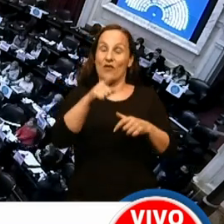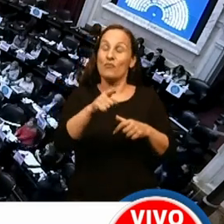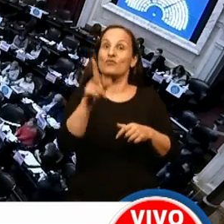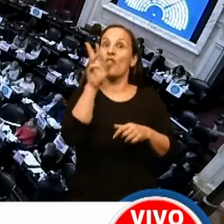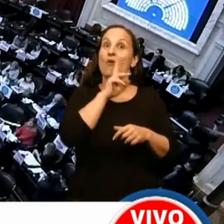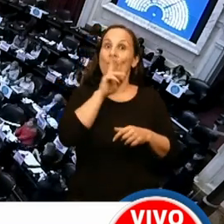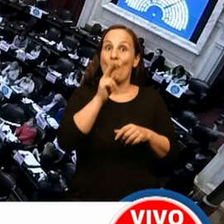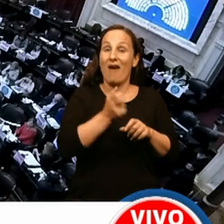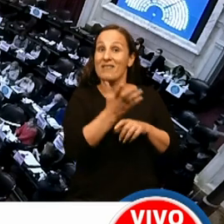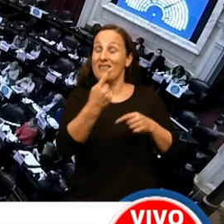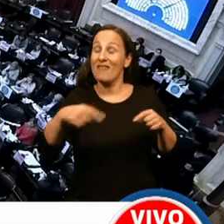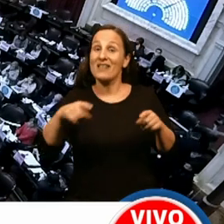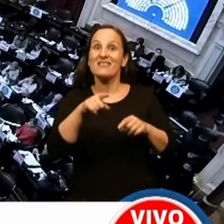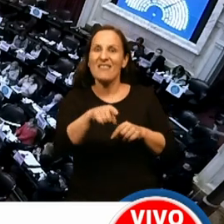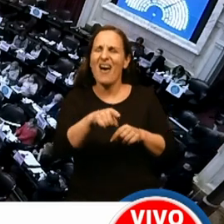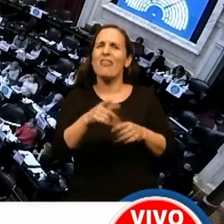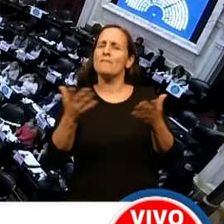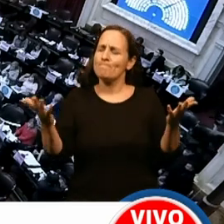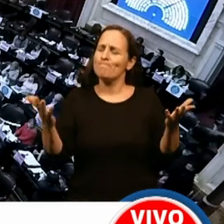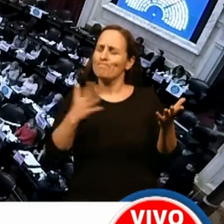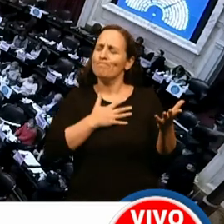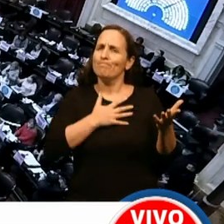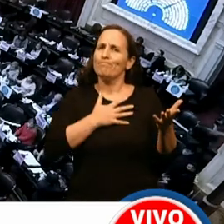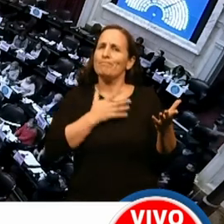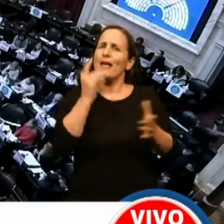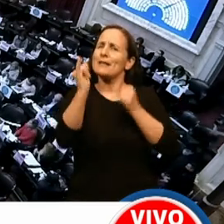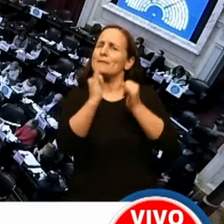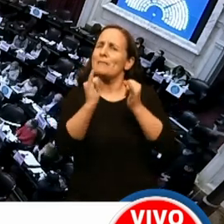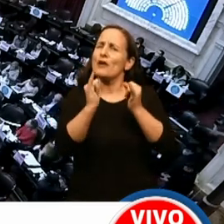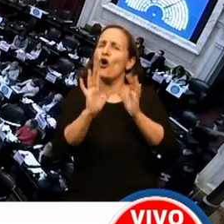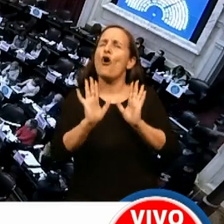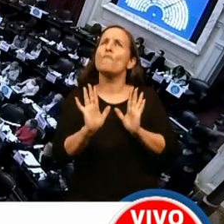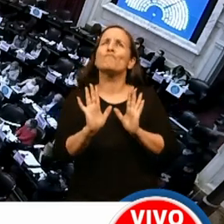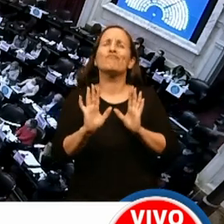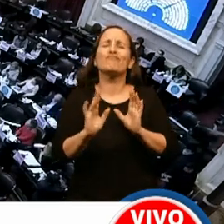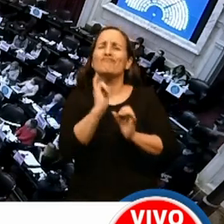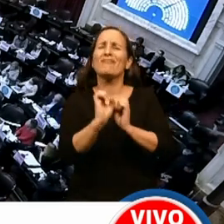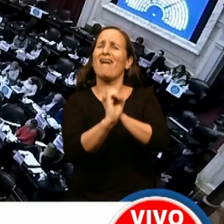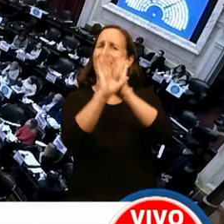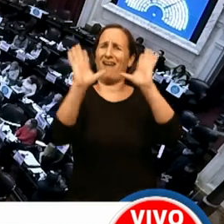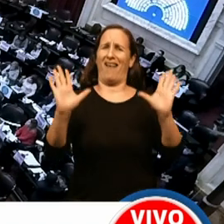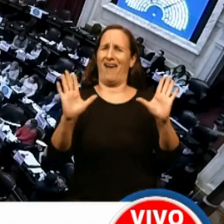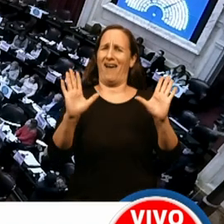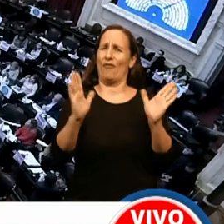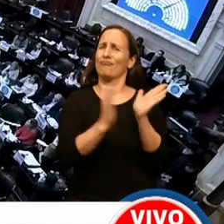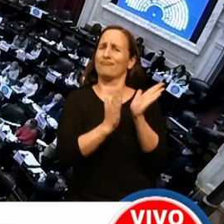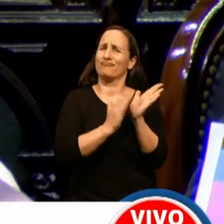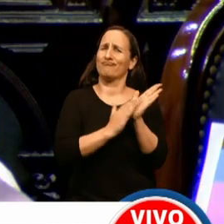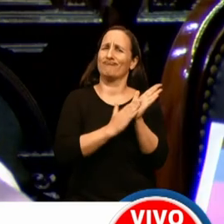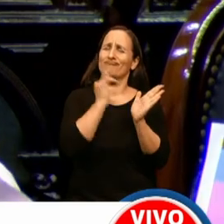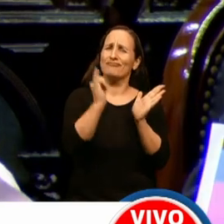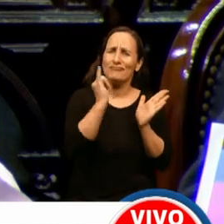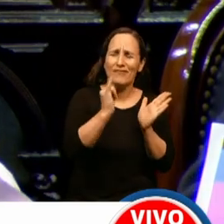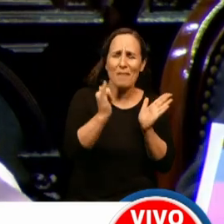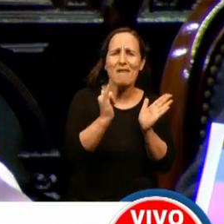además miembro informante de este proyecto explicó claramente los fundamentos y los distintos aspectos que